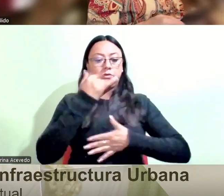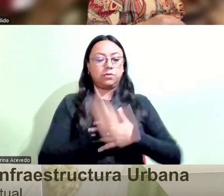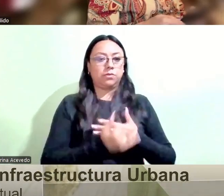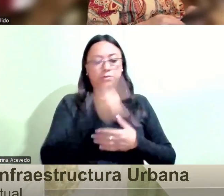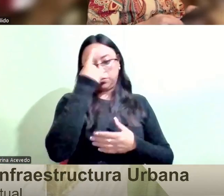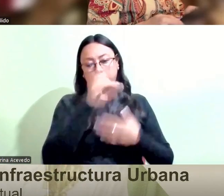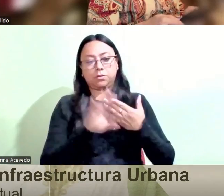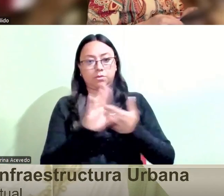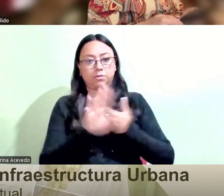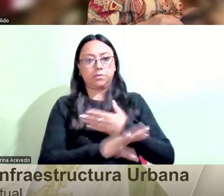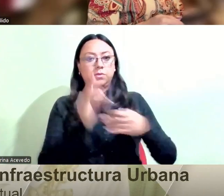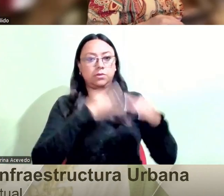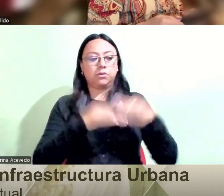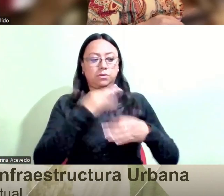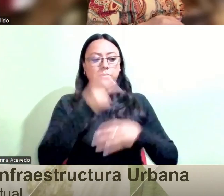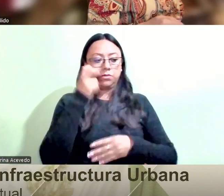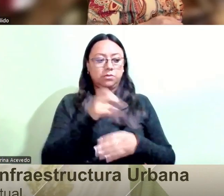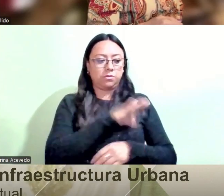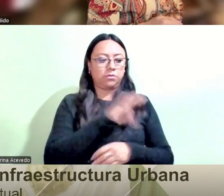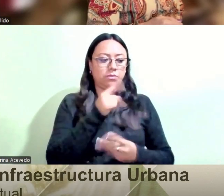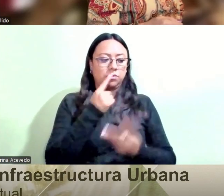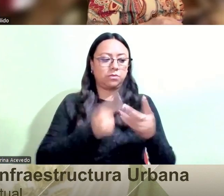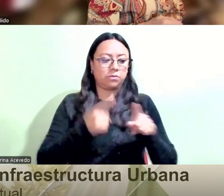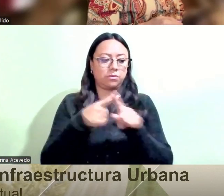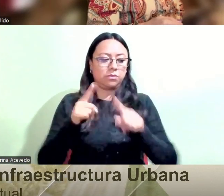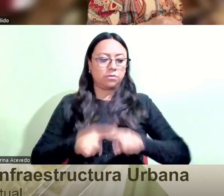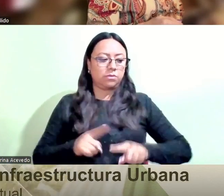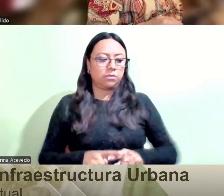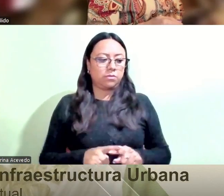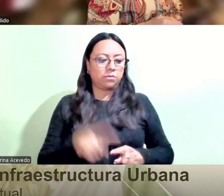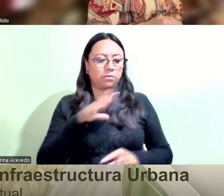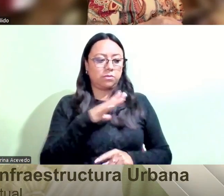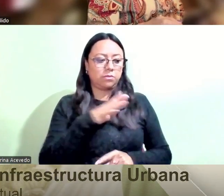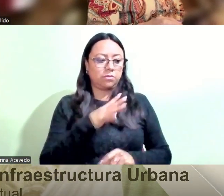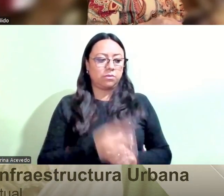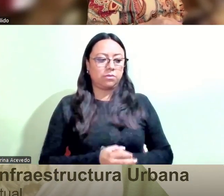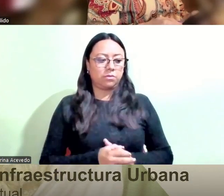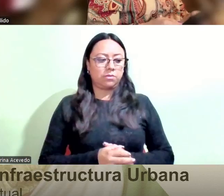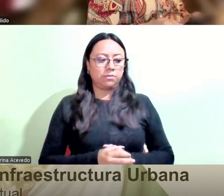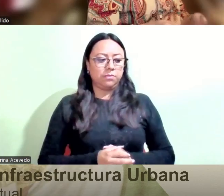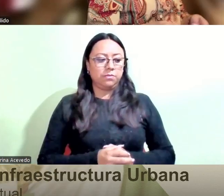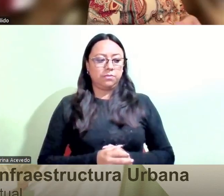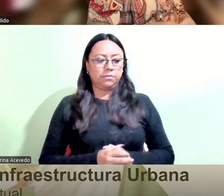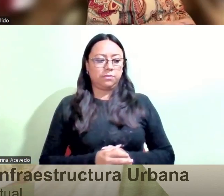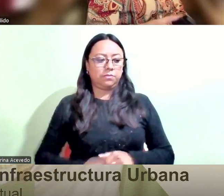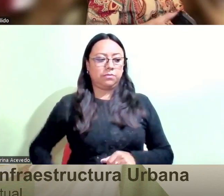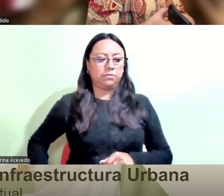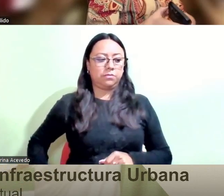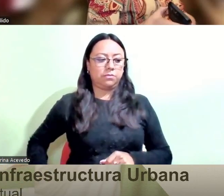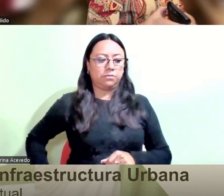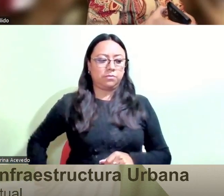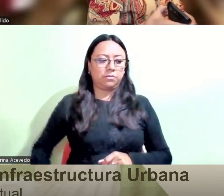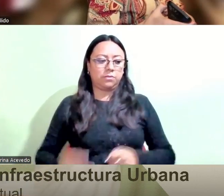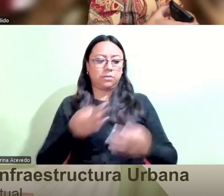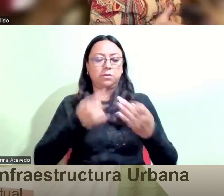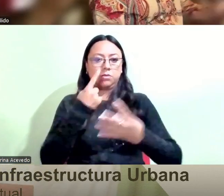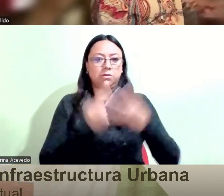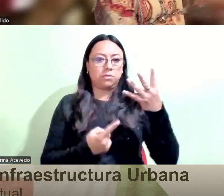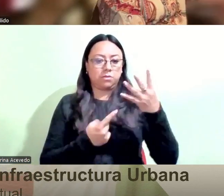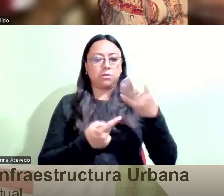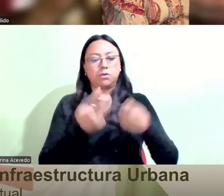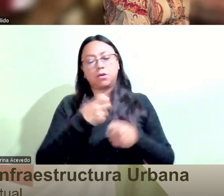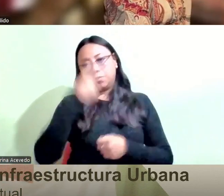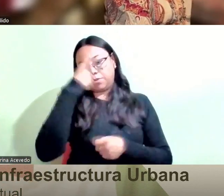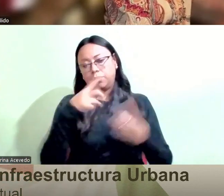que comprometan la infraestructura existente y la dotación de servicios en la zona, buscando mejorar las condiciones de vida de los habitantes mediante un desarrollo